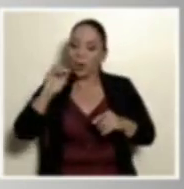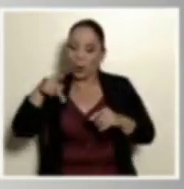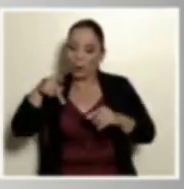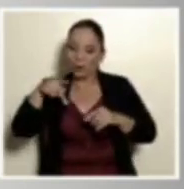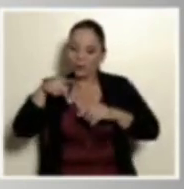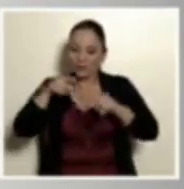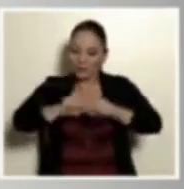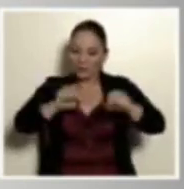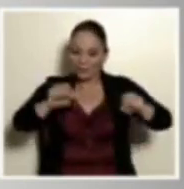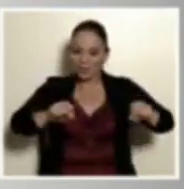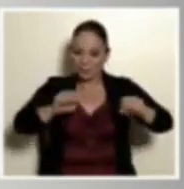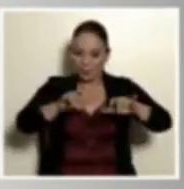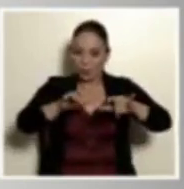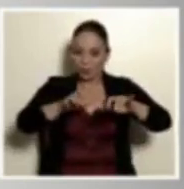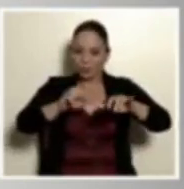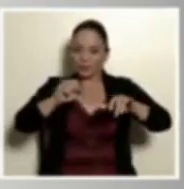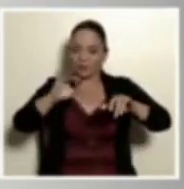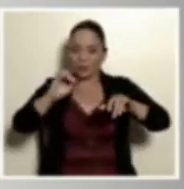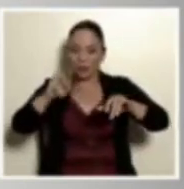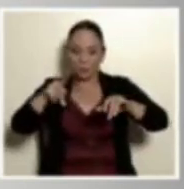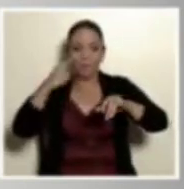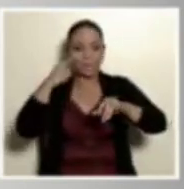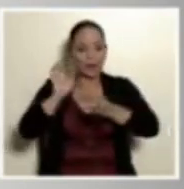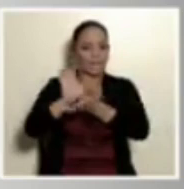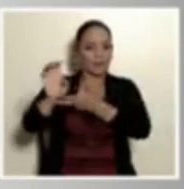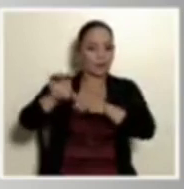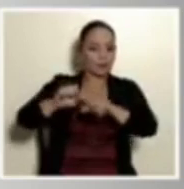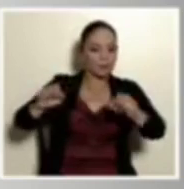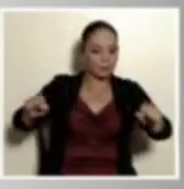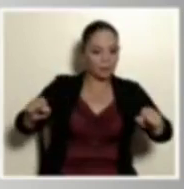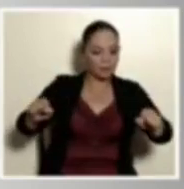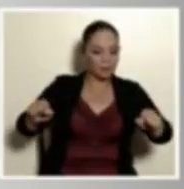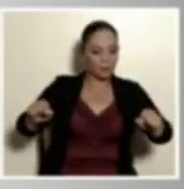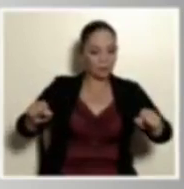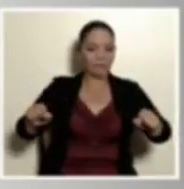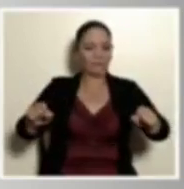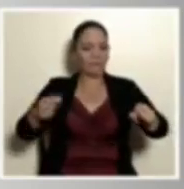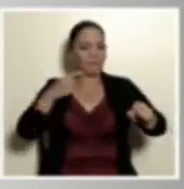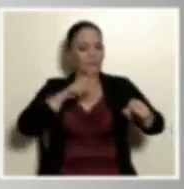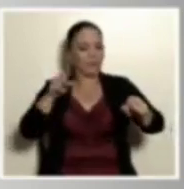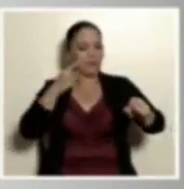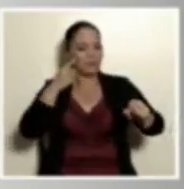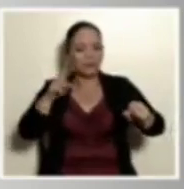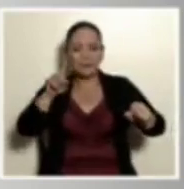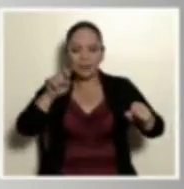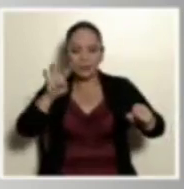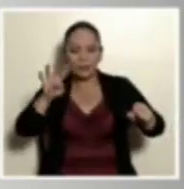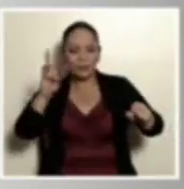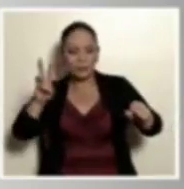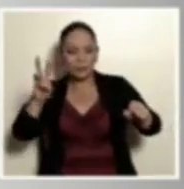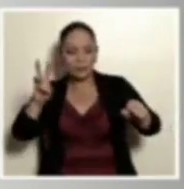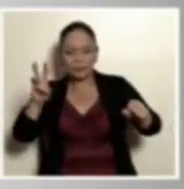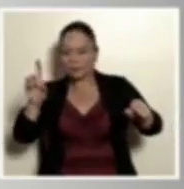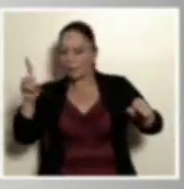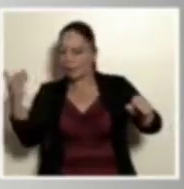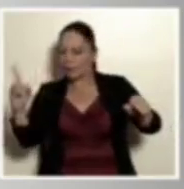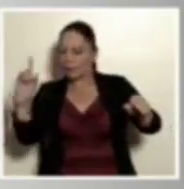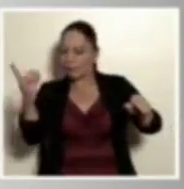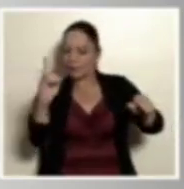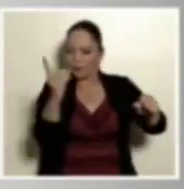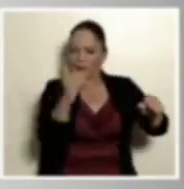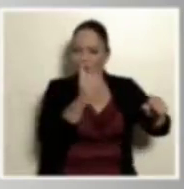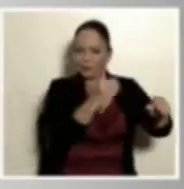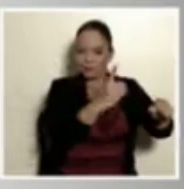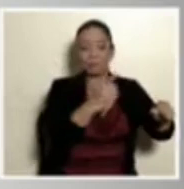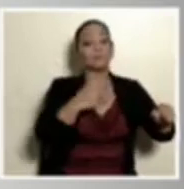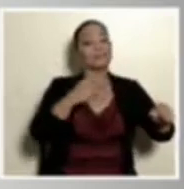de anticorrupción, no necesariamente tener 146 unidades de compra, a las cuales les digo, ya tomamos la